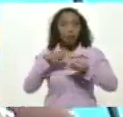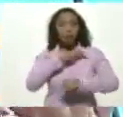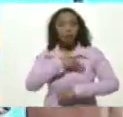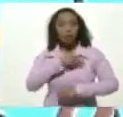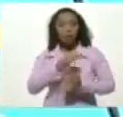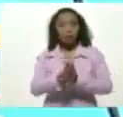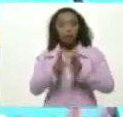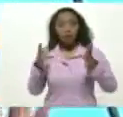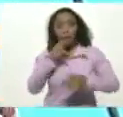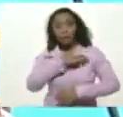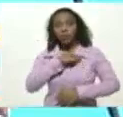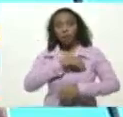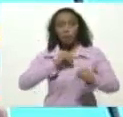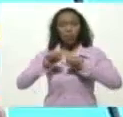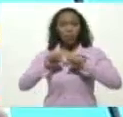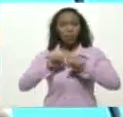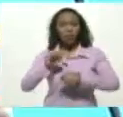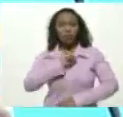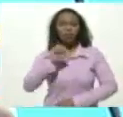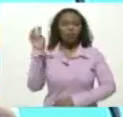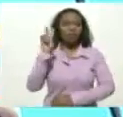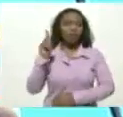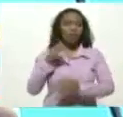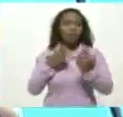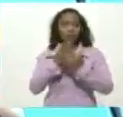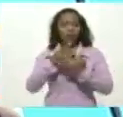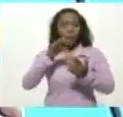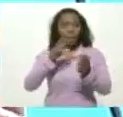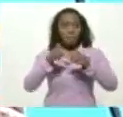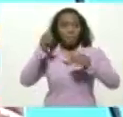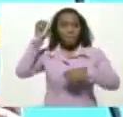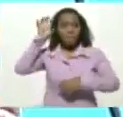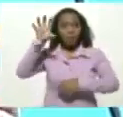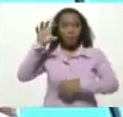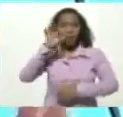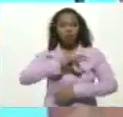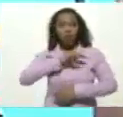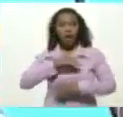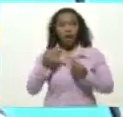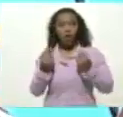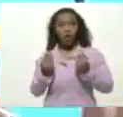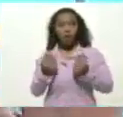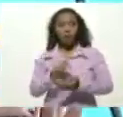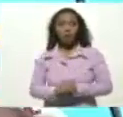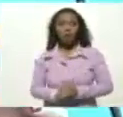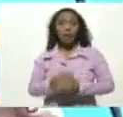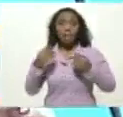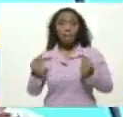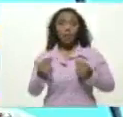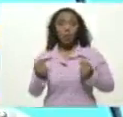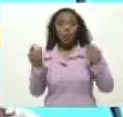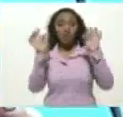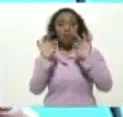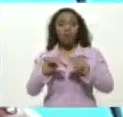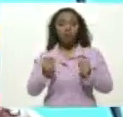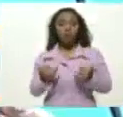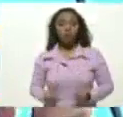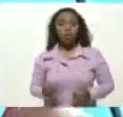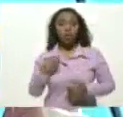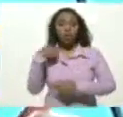misiones, el movimiento Somos Venezuela a través de la cartografía social y económica, y activamos de manera inmediata